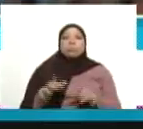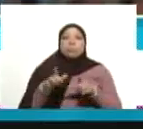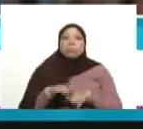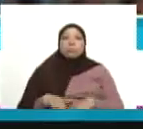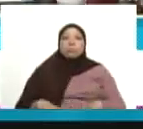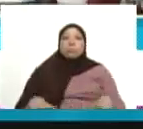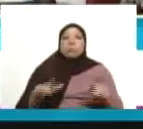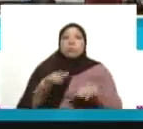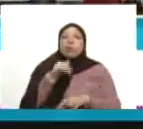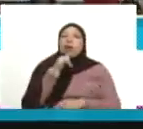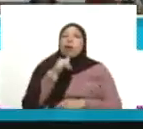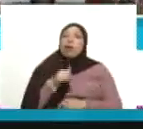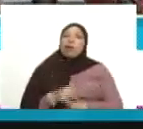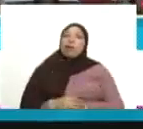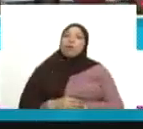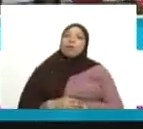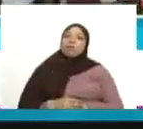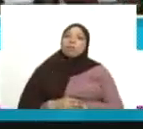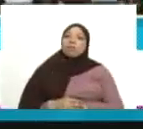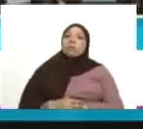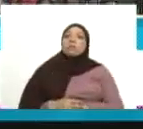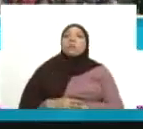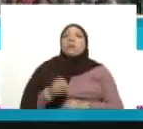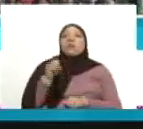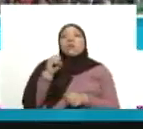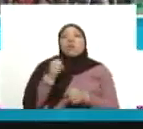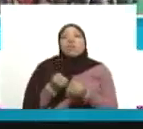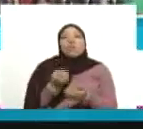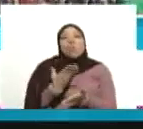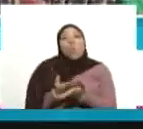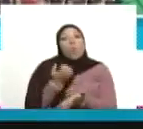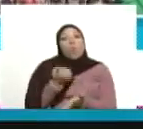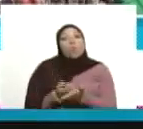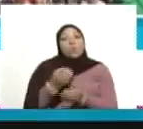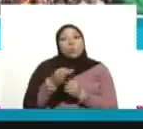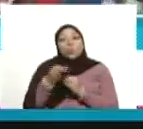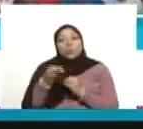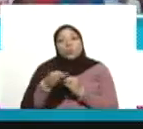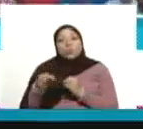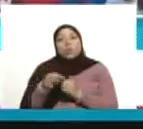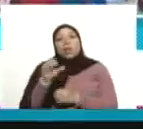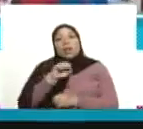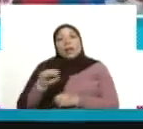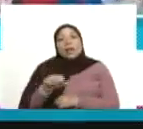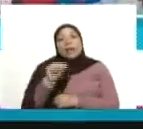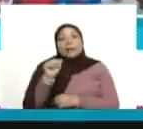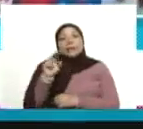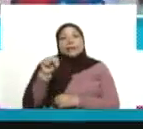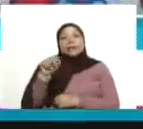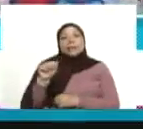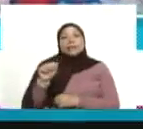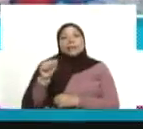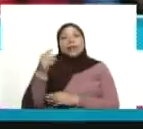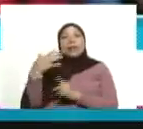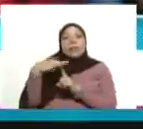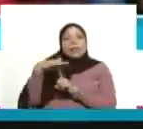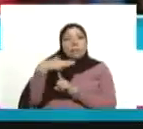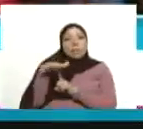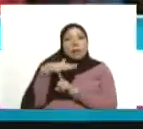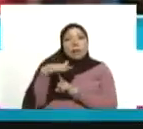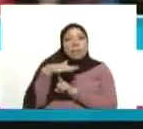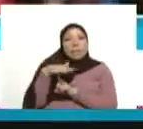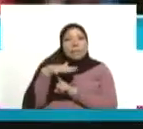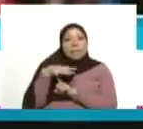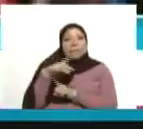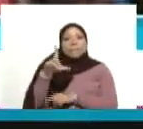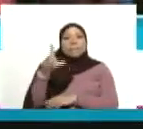de Venezuela, Lagunilla. En Monaga, parroquia Santa Bárbara, municipio Santa Bárbara, calle El Terminal. En